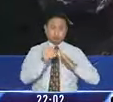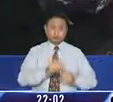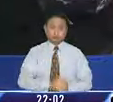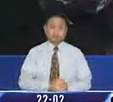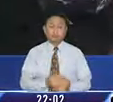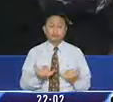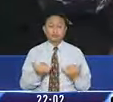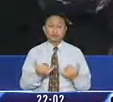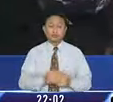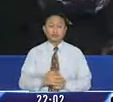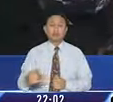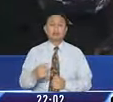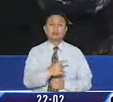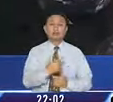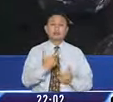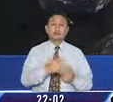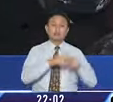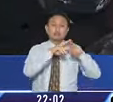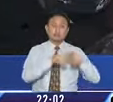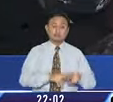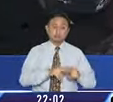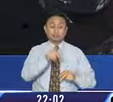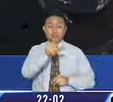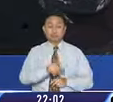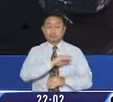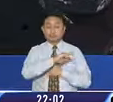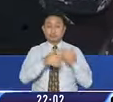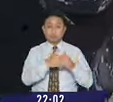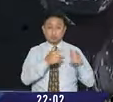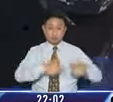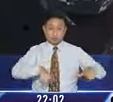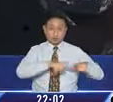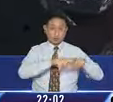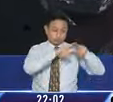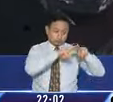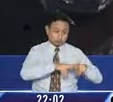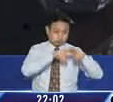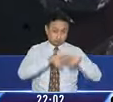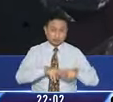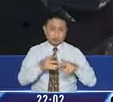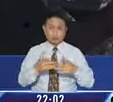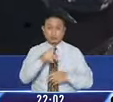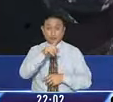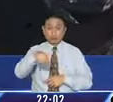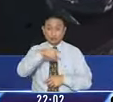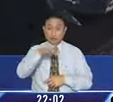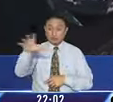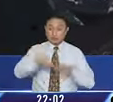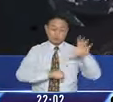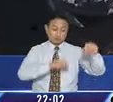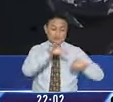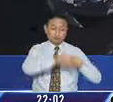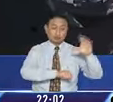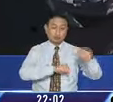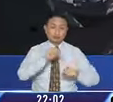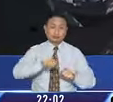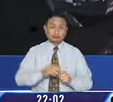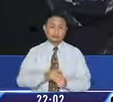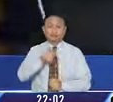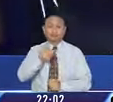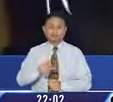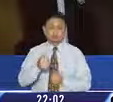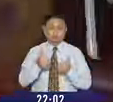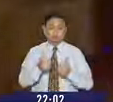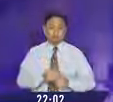estamos procediendo a la registro y la revisión de todos los pabellones para sacar todos los artículos prohibidos y verificar que los PPLs se encuentren